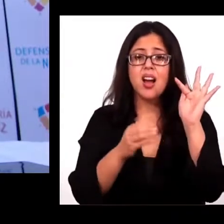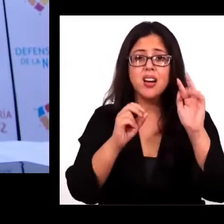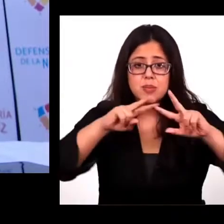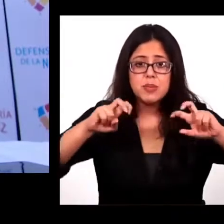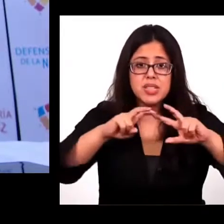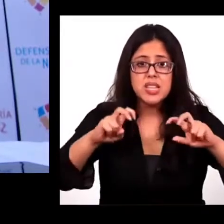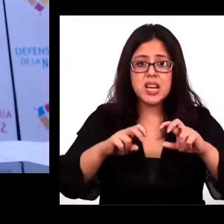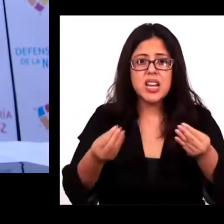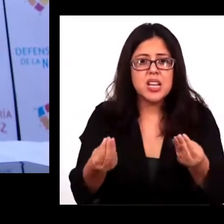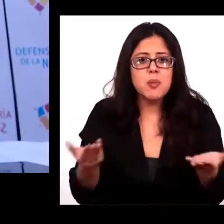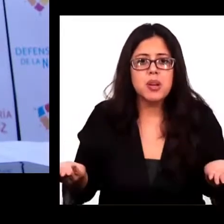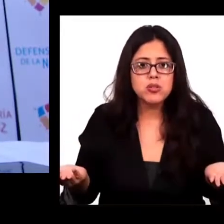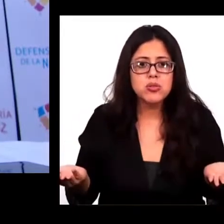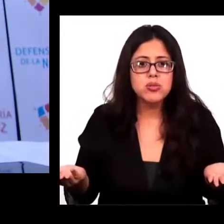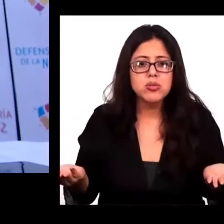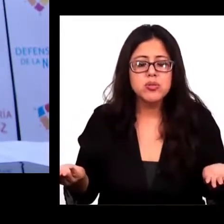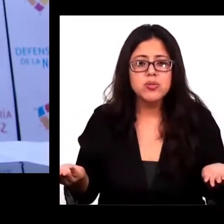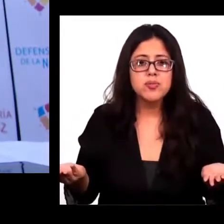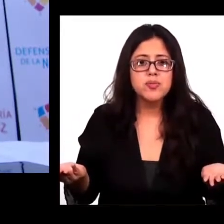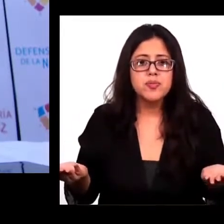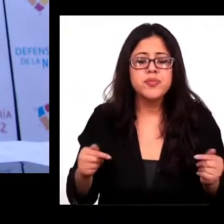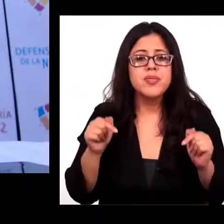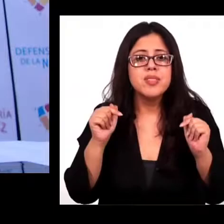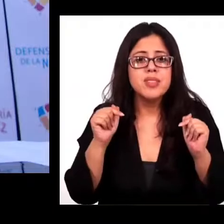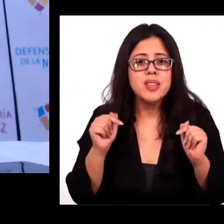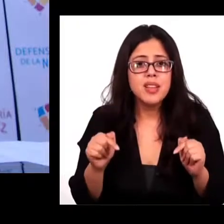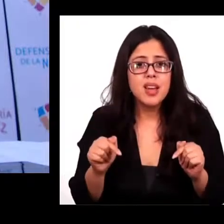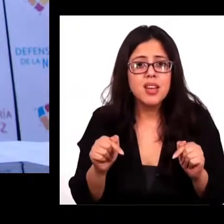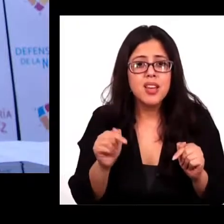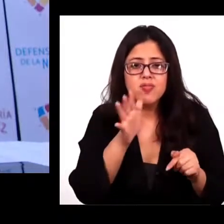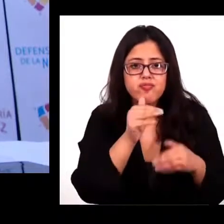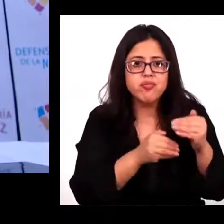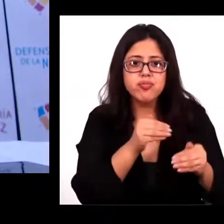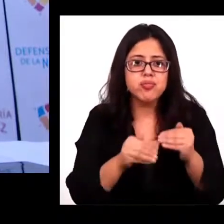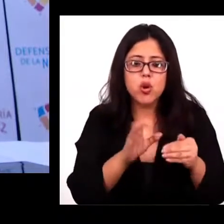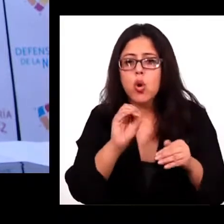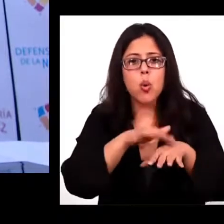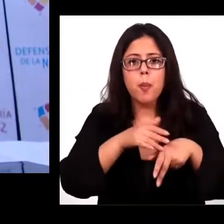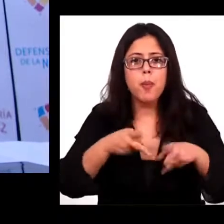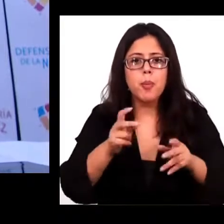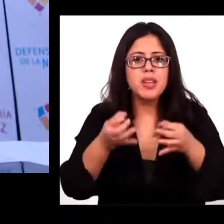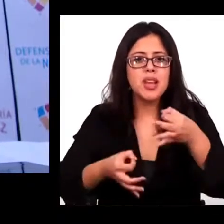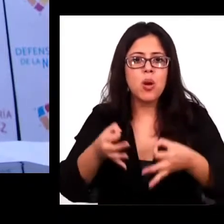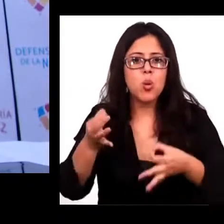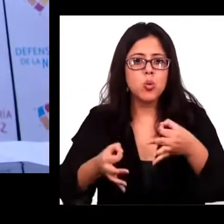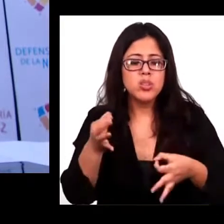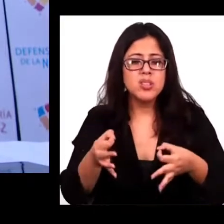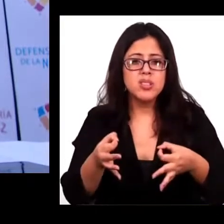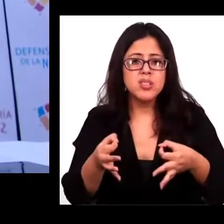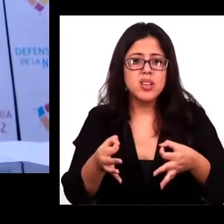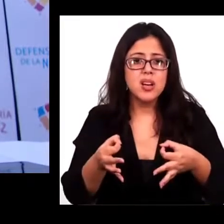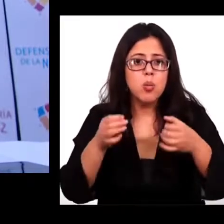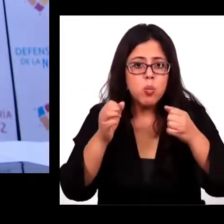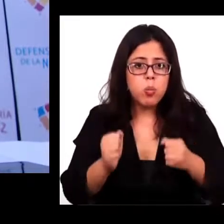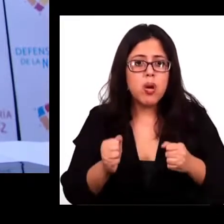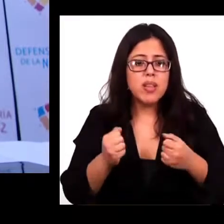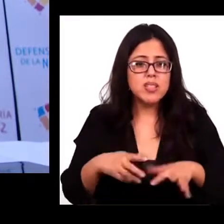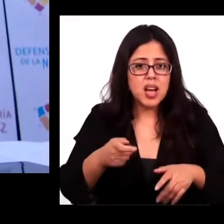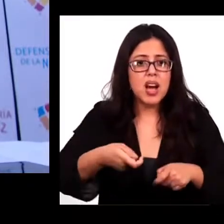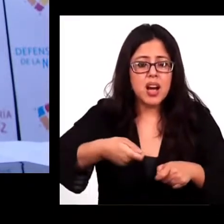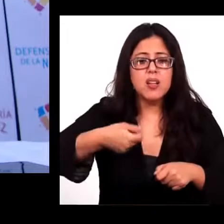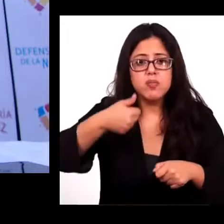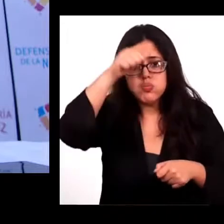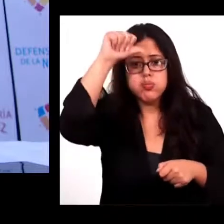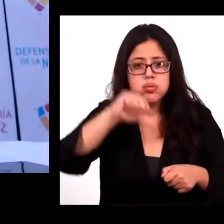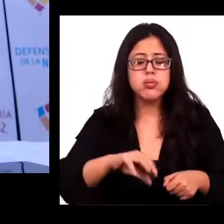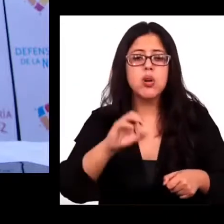sucedieron los hechos, lo que finalmente no avanza o no permite que la justicia en su sentido haga su trabajo, o es el rol también de la